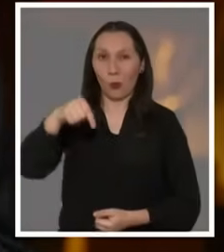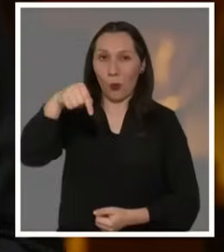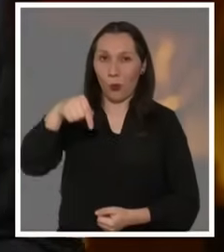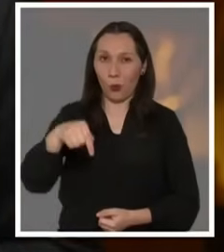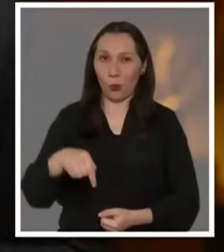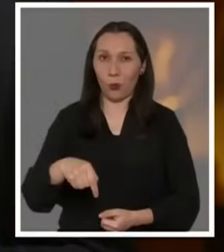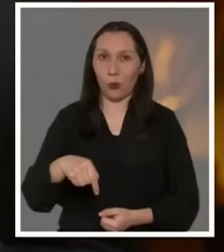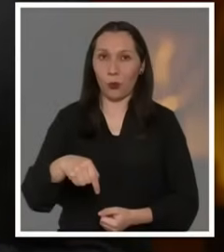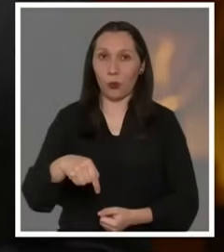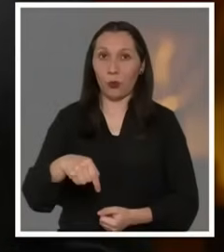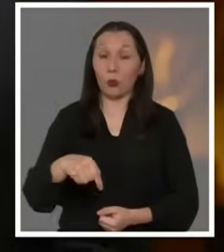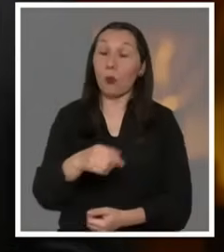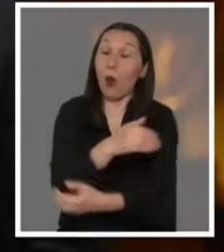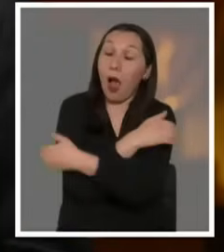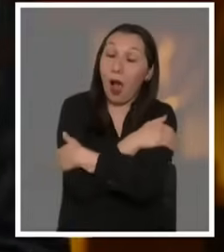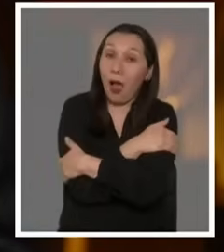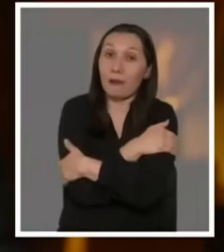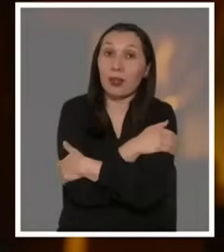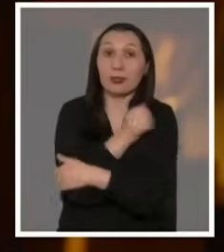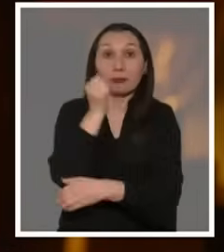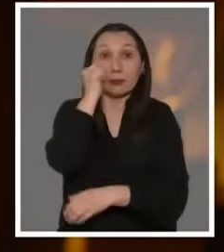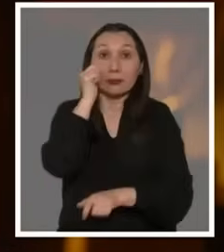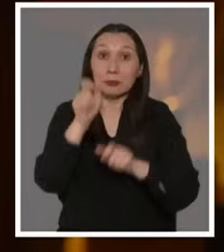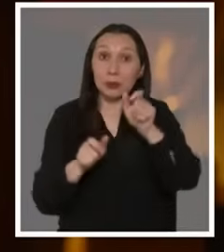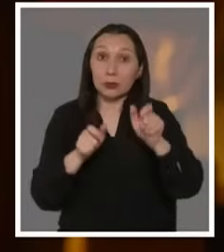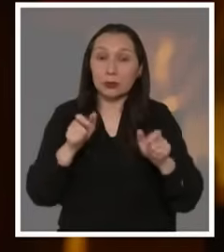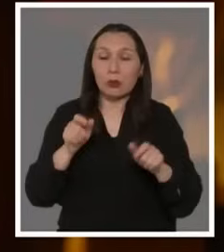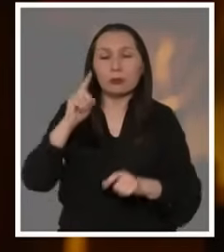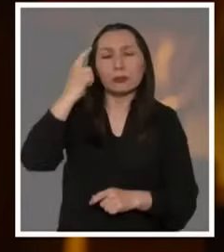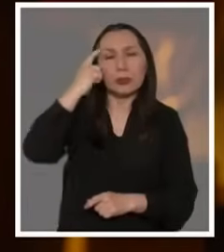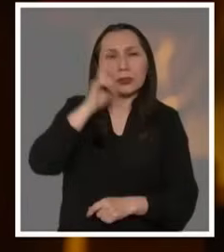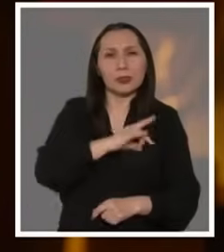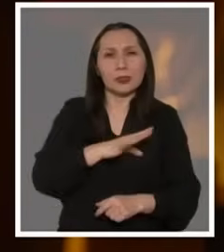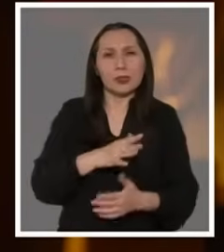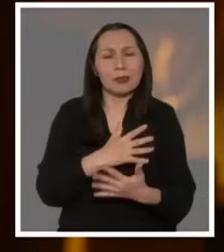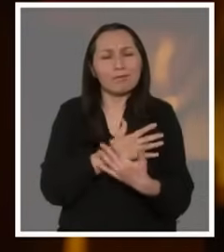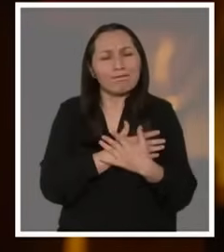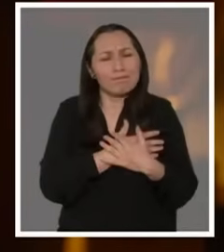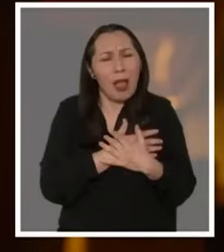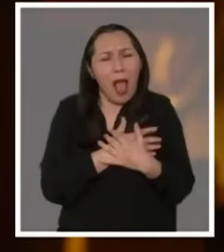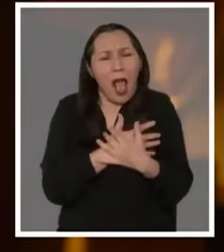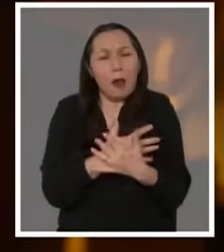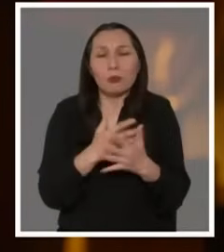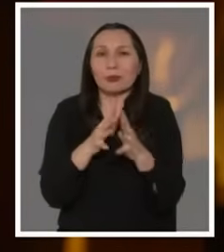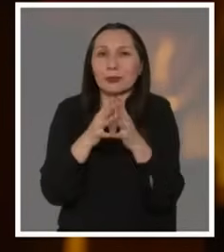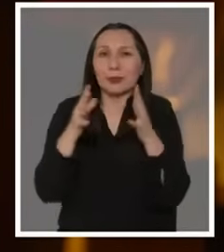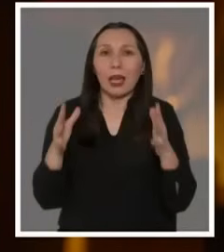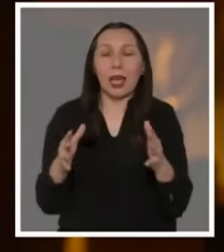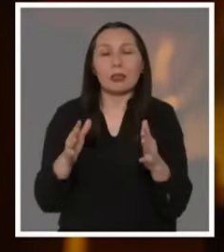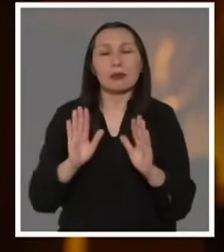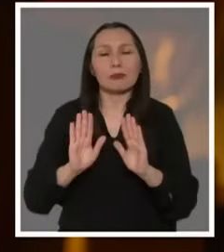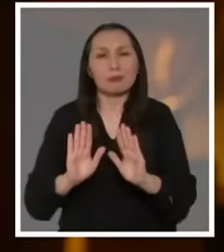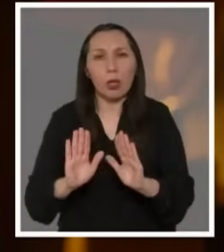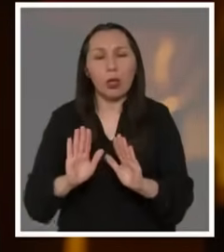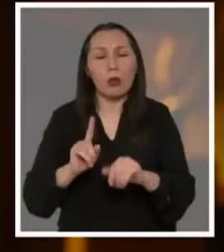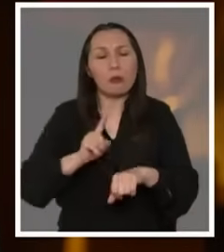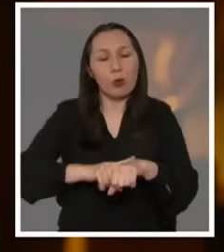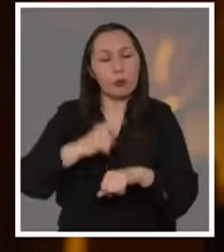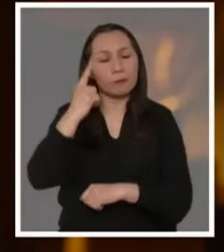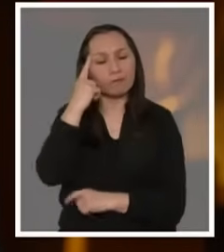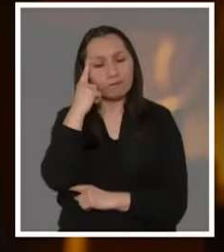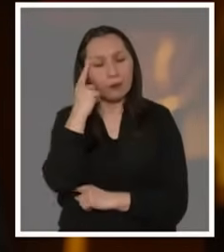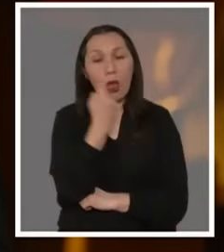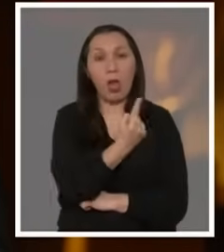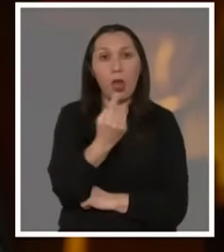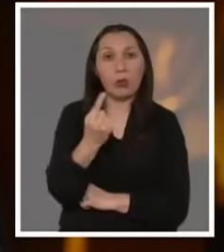Hoy, cuando abracen a sus seres queridos, los invito a pensar en este Chile que tanto amamos, a detenerse un momento y a ponderar lo